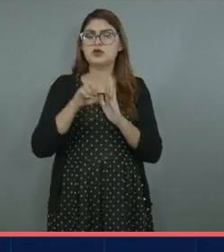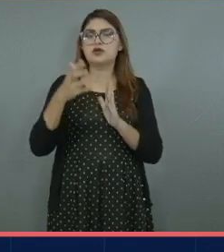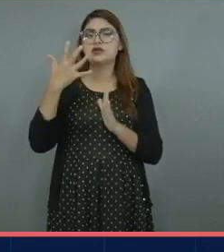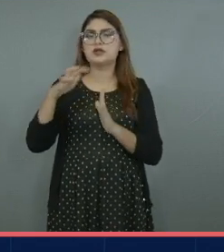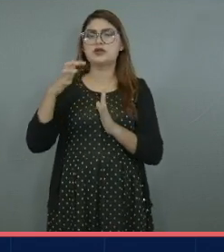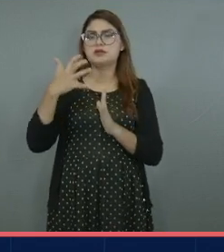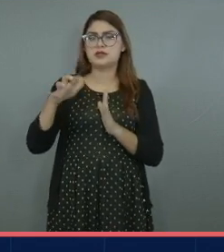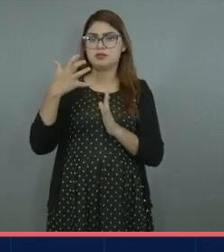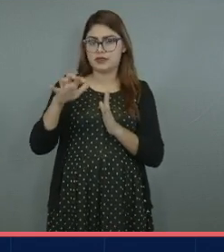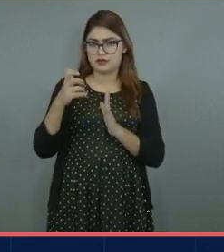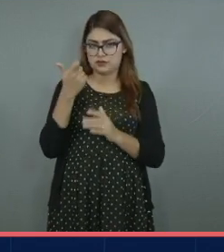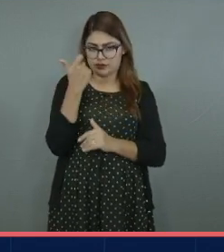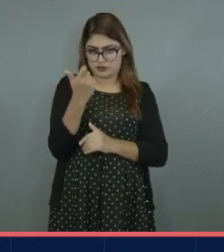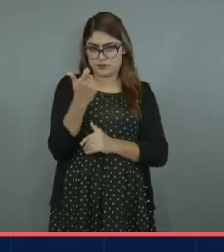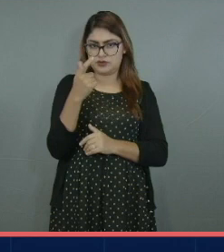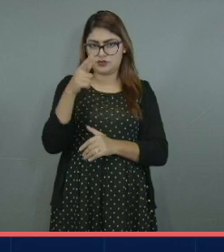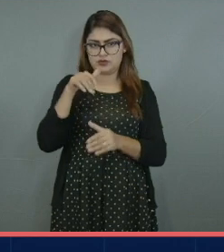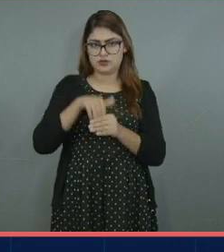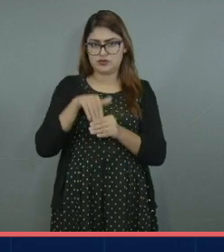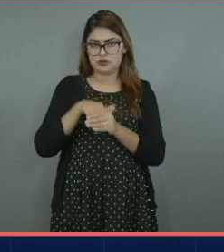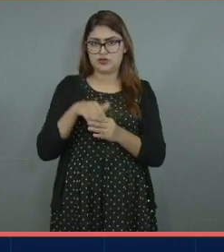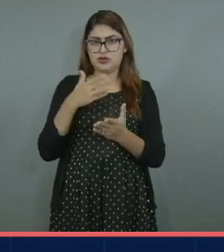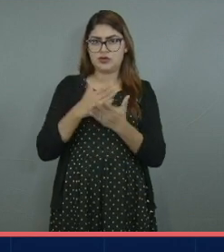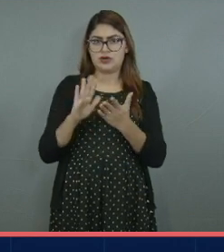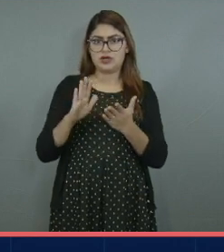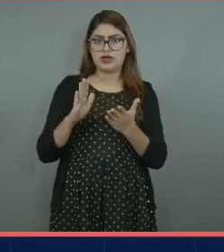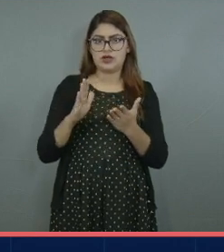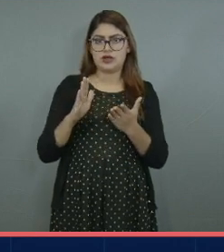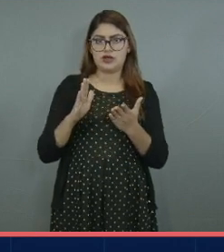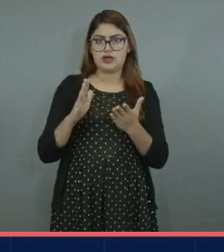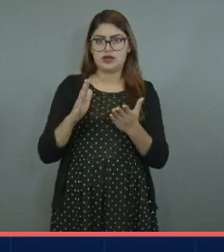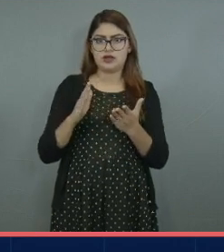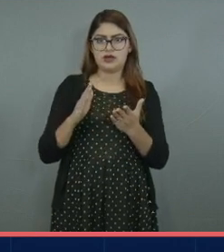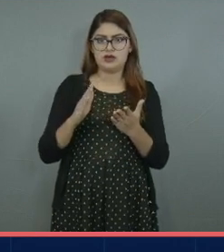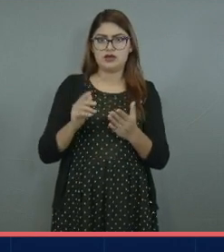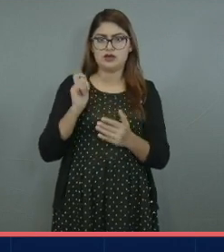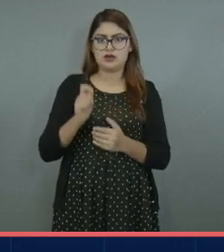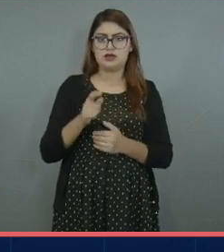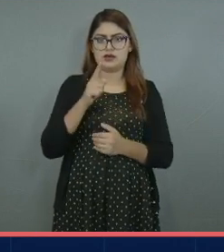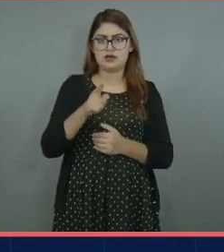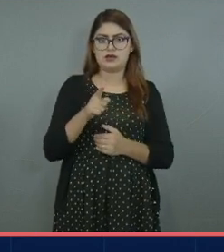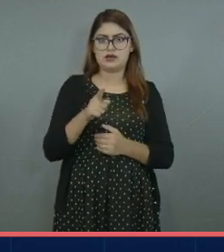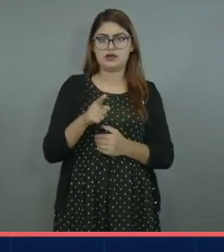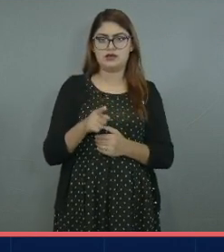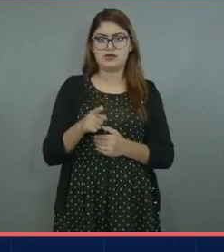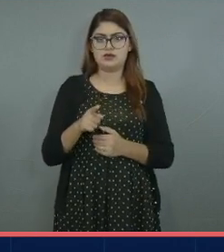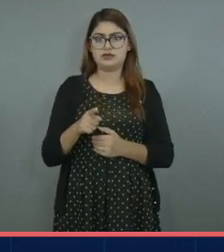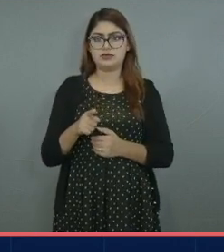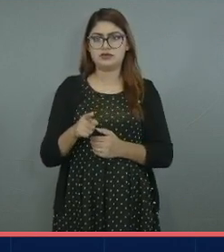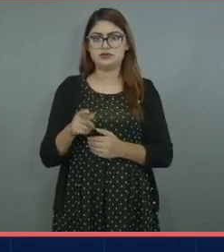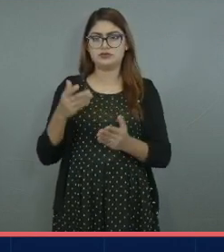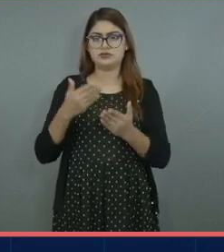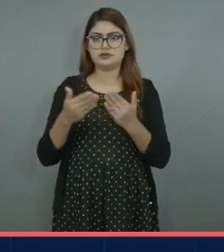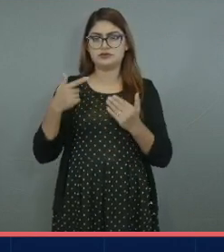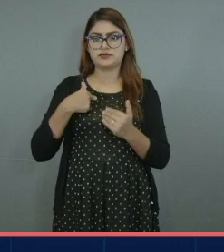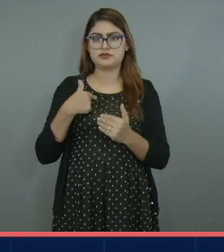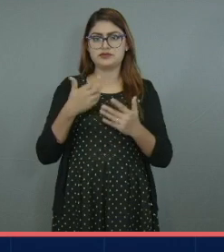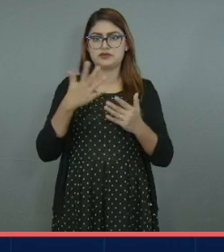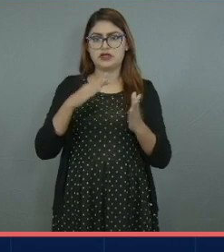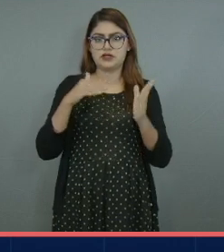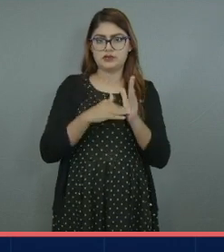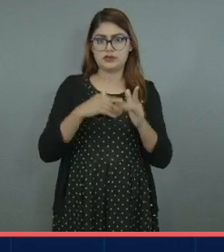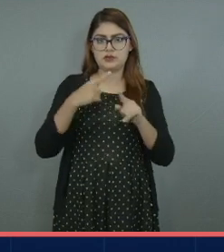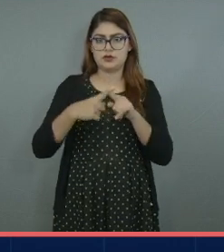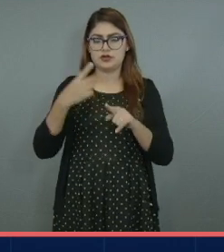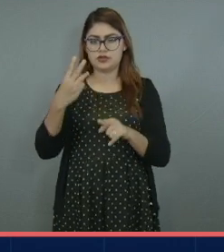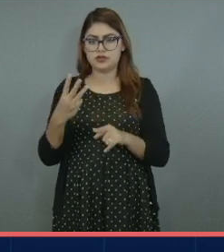lo multiplico por 3, voy a ganar o voy a obtener 30 mil pesos. Entre mil, pues mi ganancia